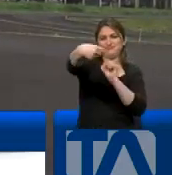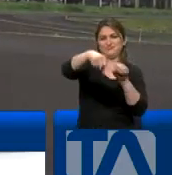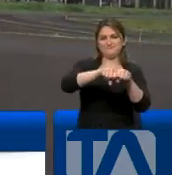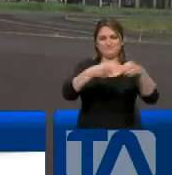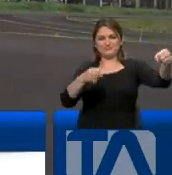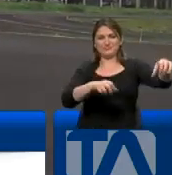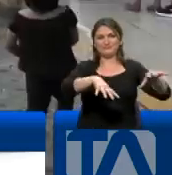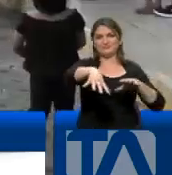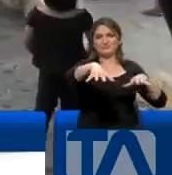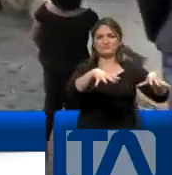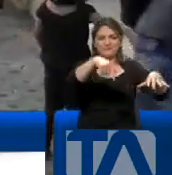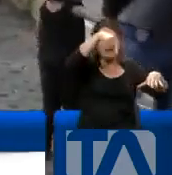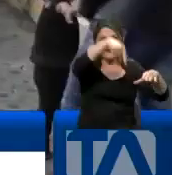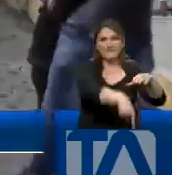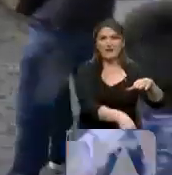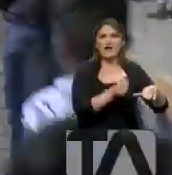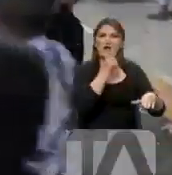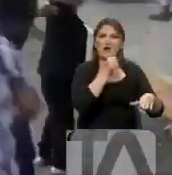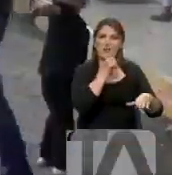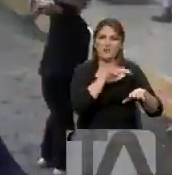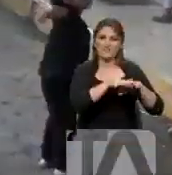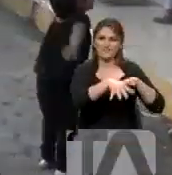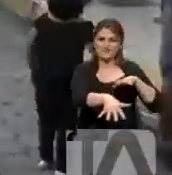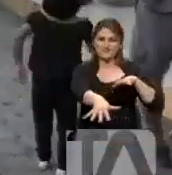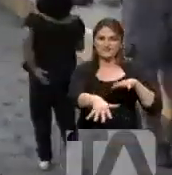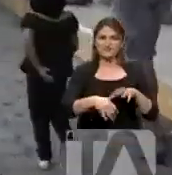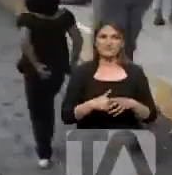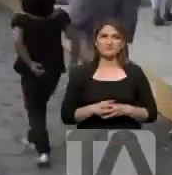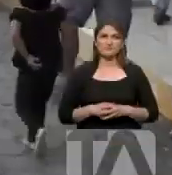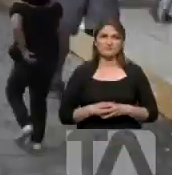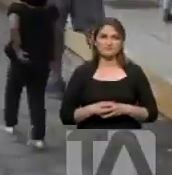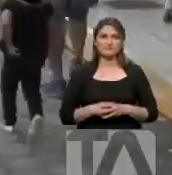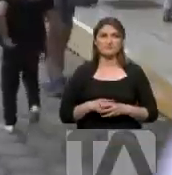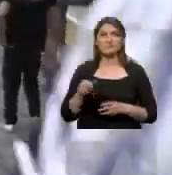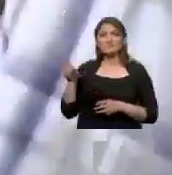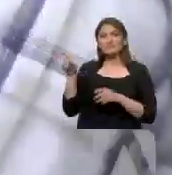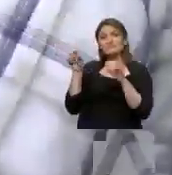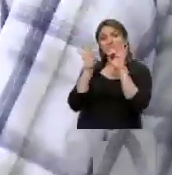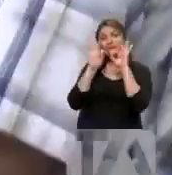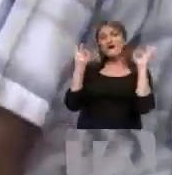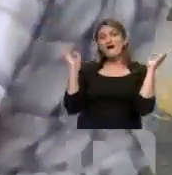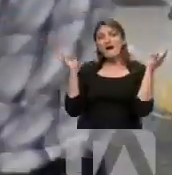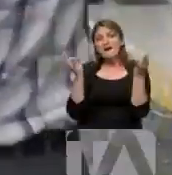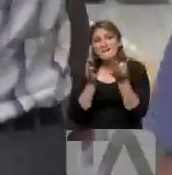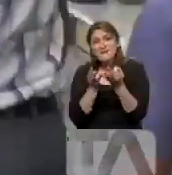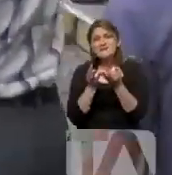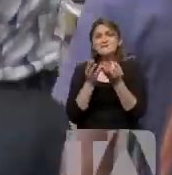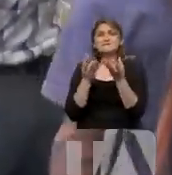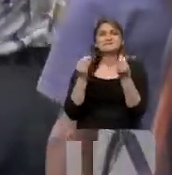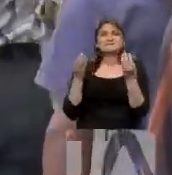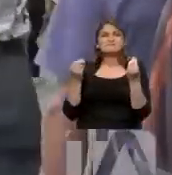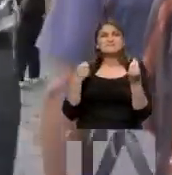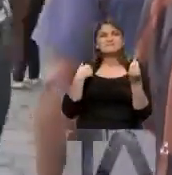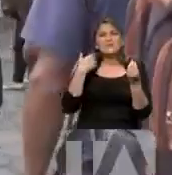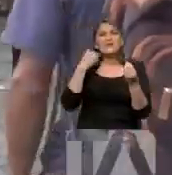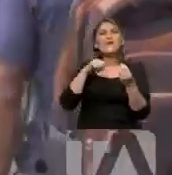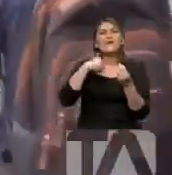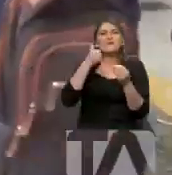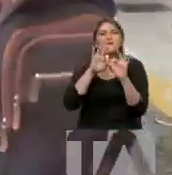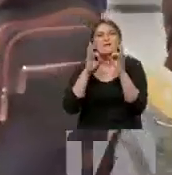despedazada y sumergida. Ante estas versiones, familiares del piloto Carlos Montenegro y los 2 pasajeros aún